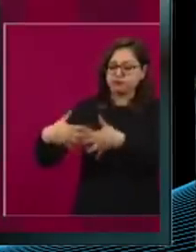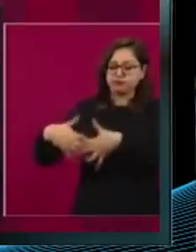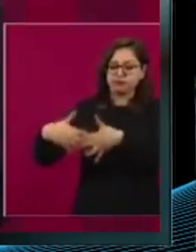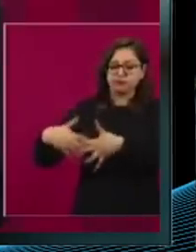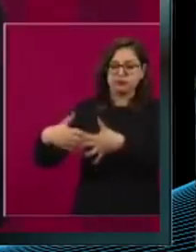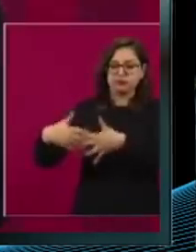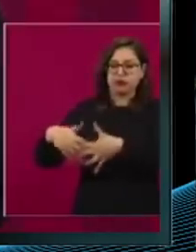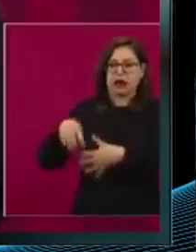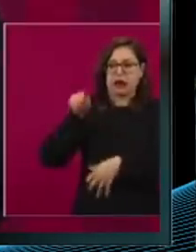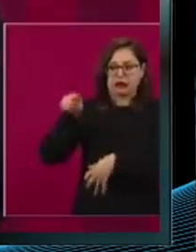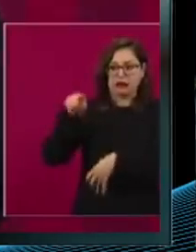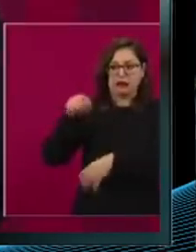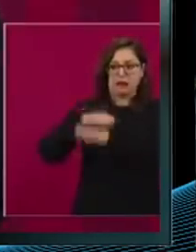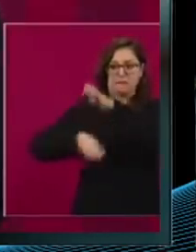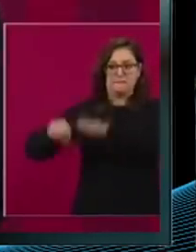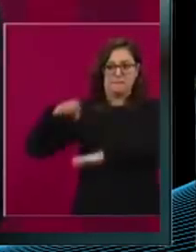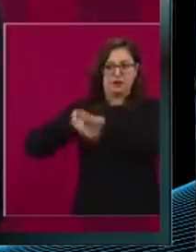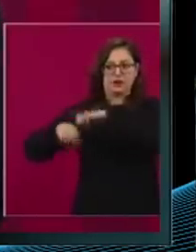sea usada